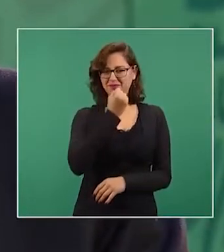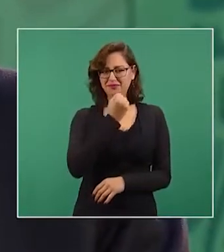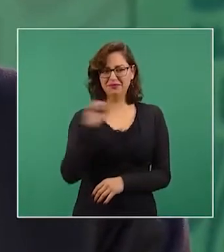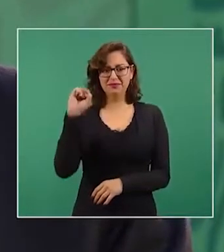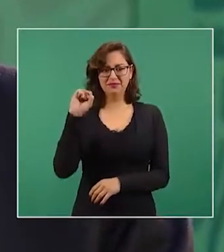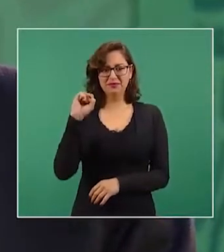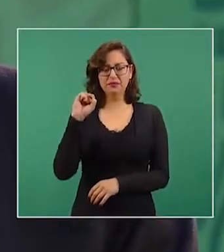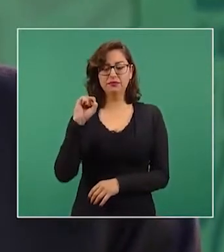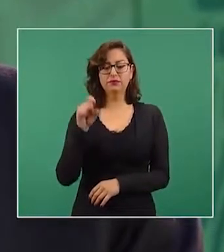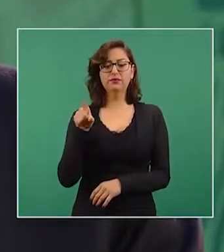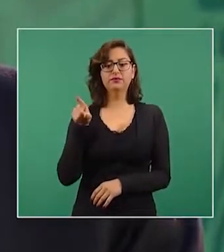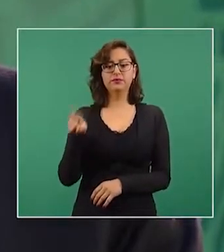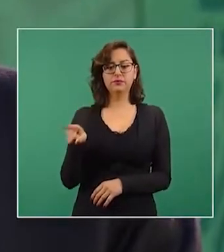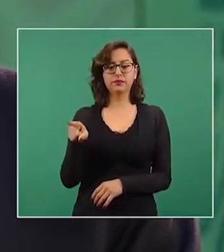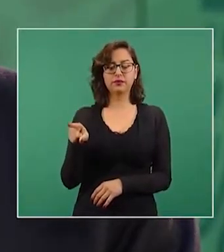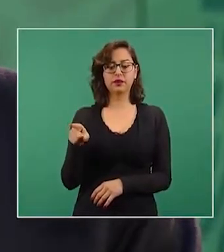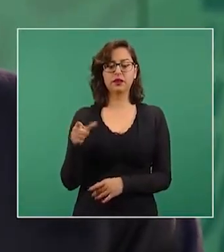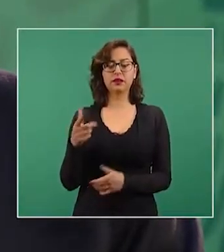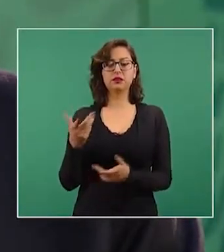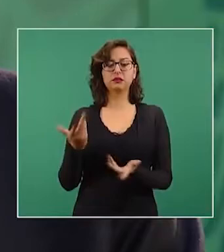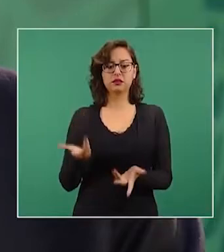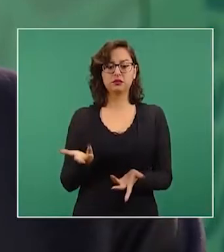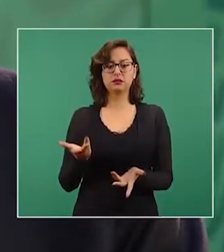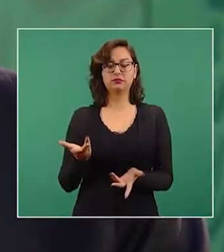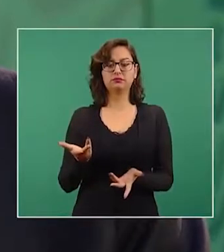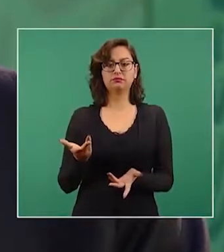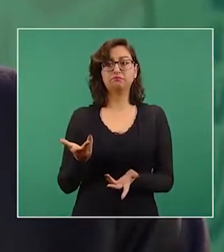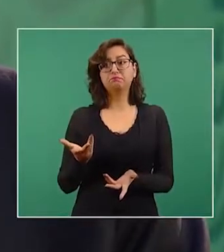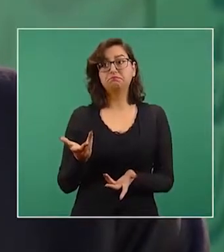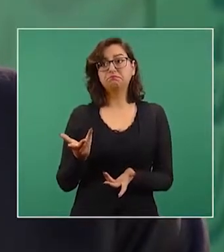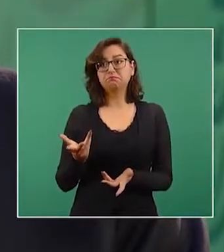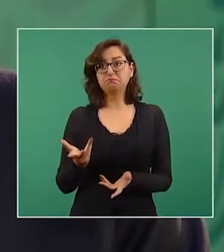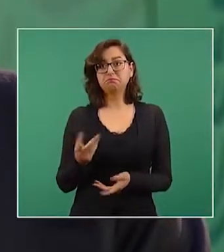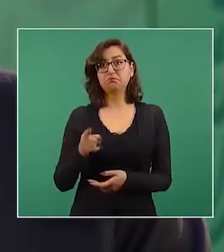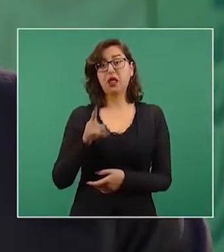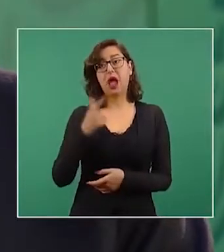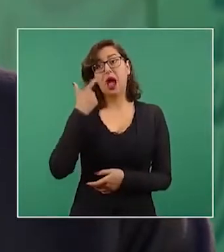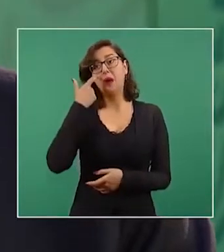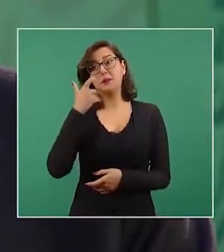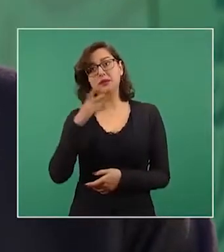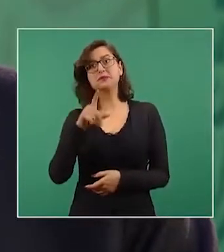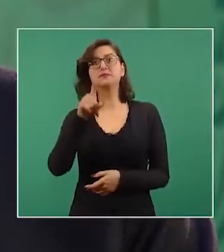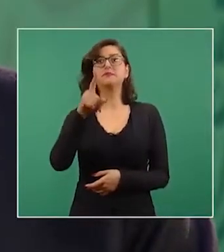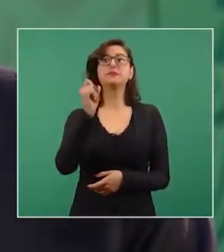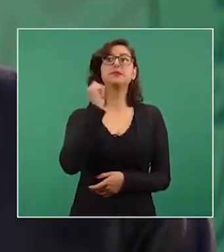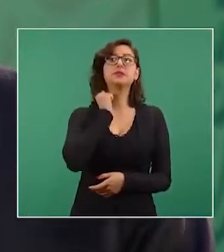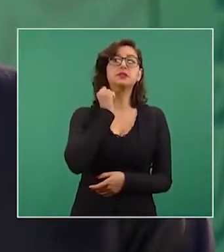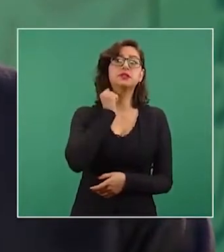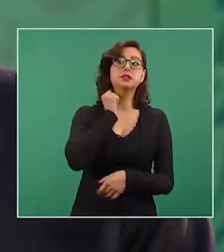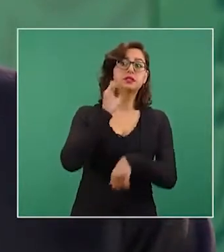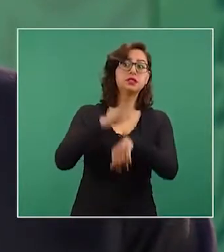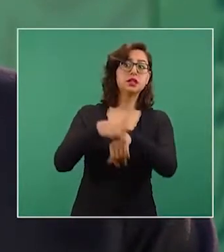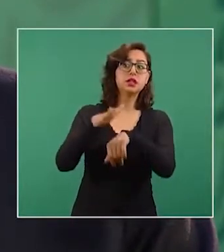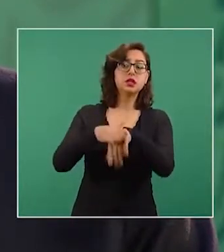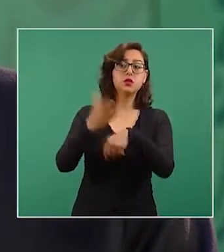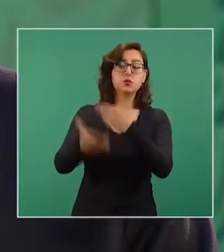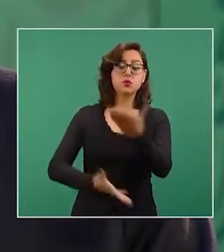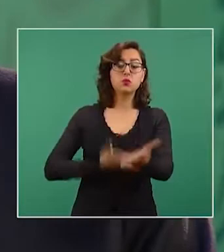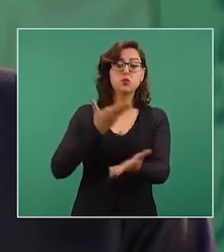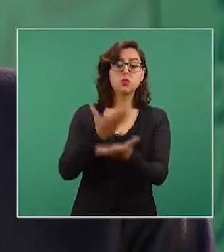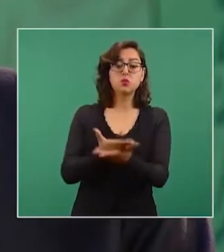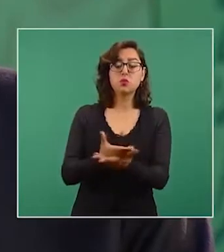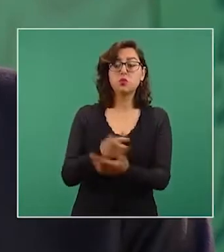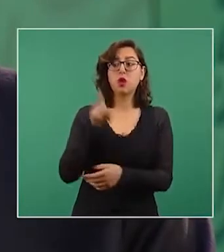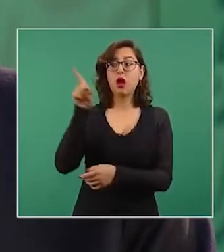va a hacer propuesta para que el Senado decida como embajadora